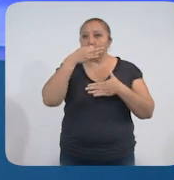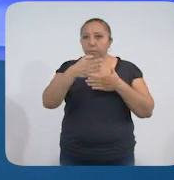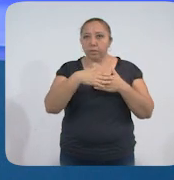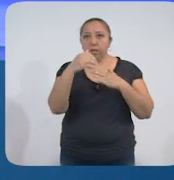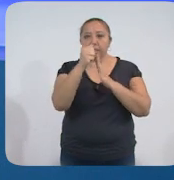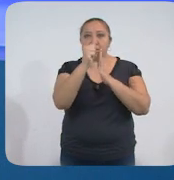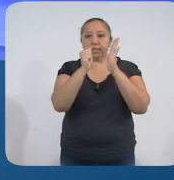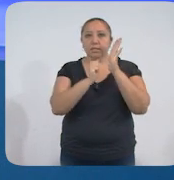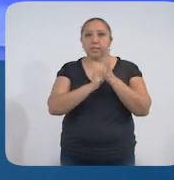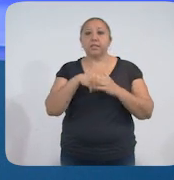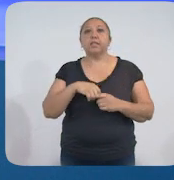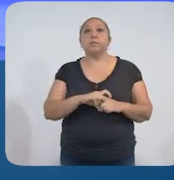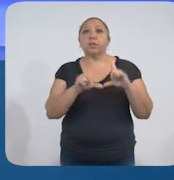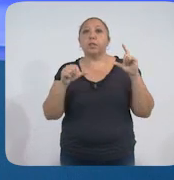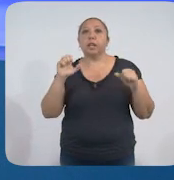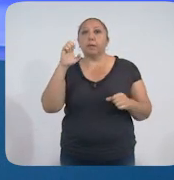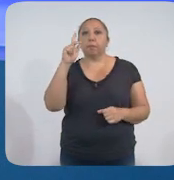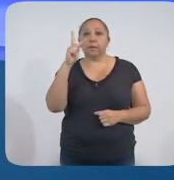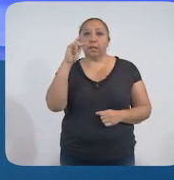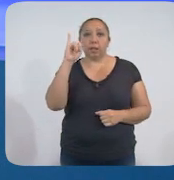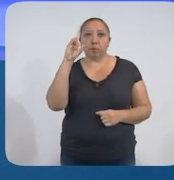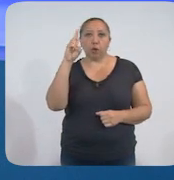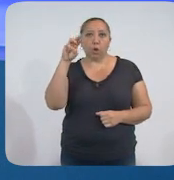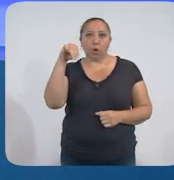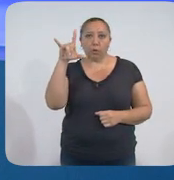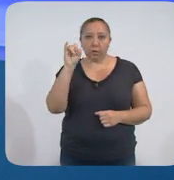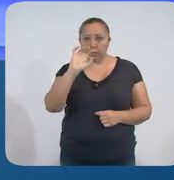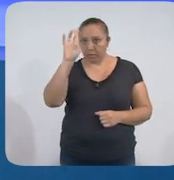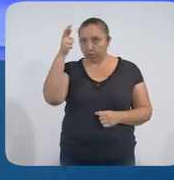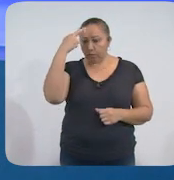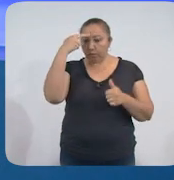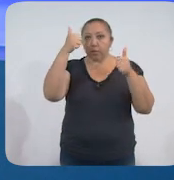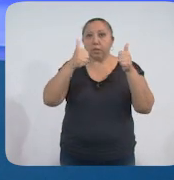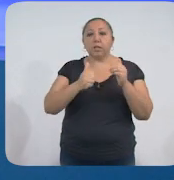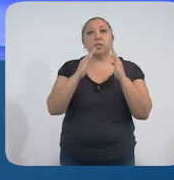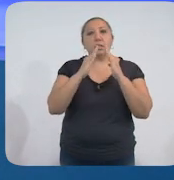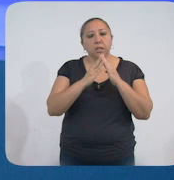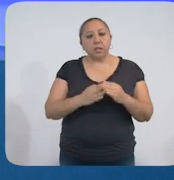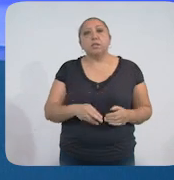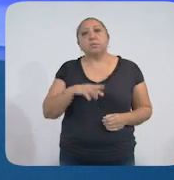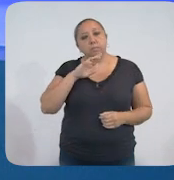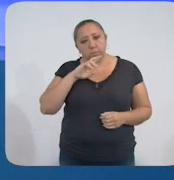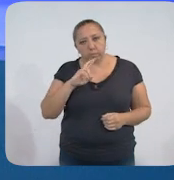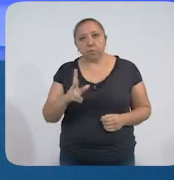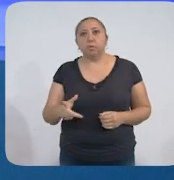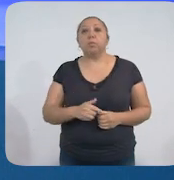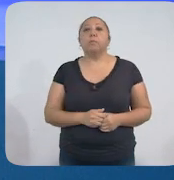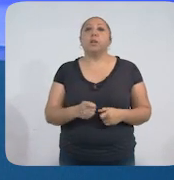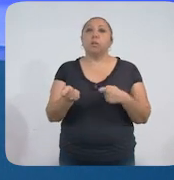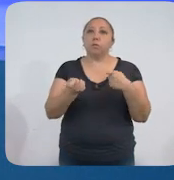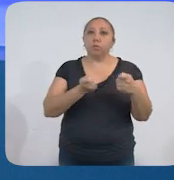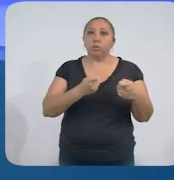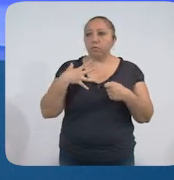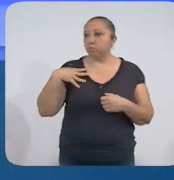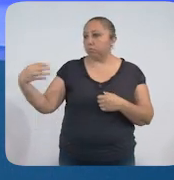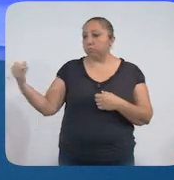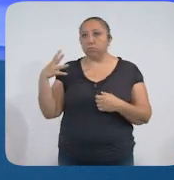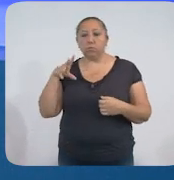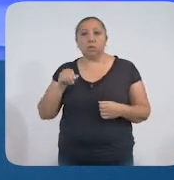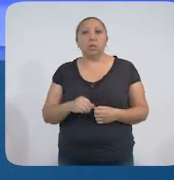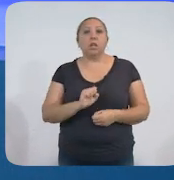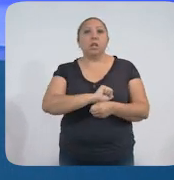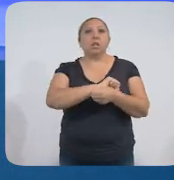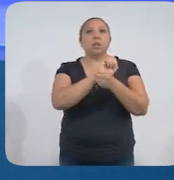al Sistema Nacional de Epidemiología. Recordamos que quedarse en casa es una medida efectiva para prevenir y controlar el contagio del